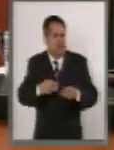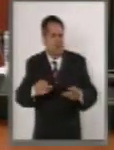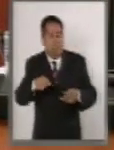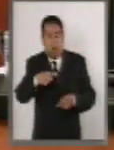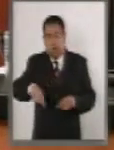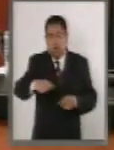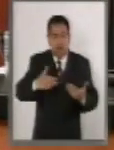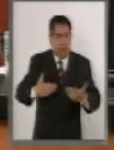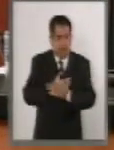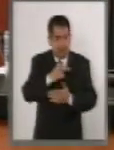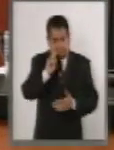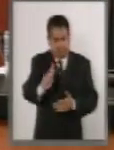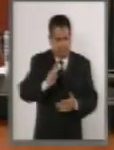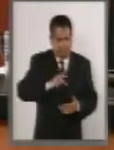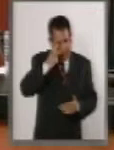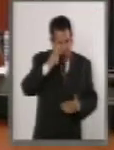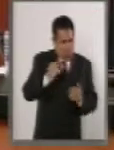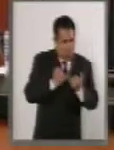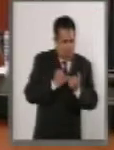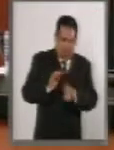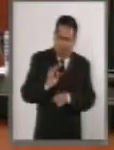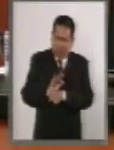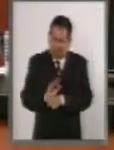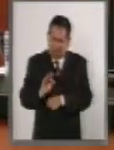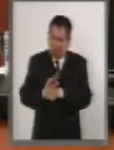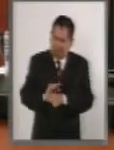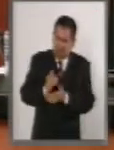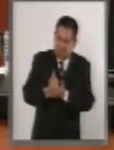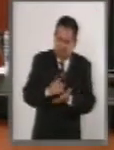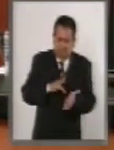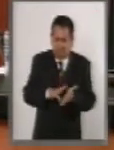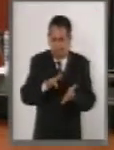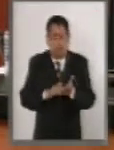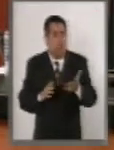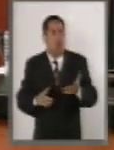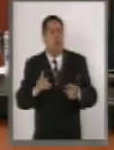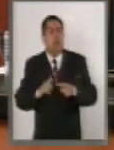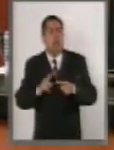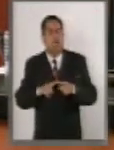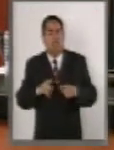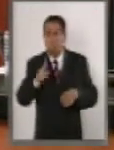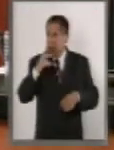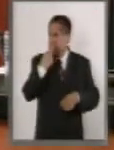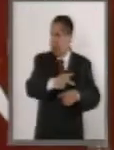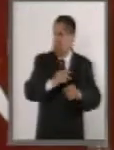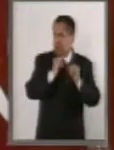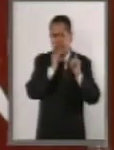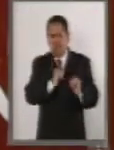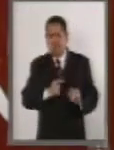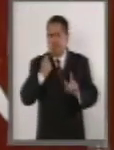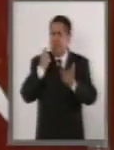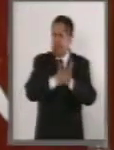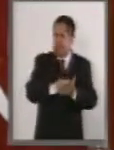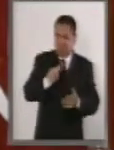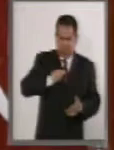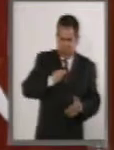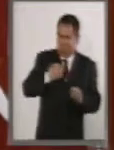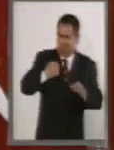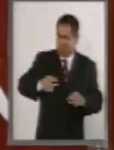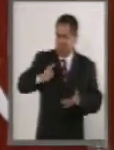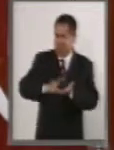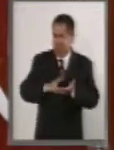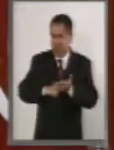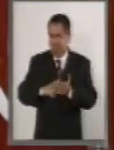connacionales, que implique también involucrarse en hacer valer el derecho a la identidad, en hacer